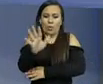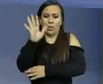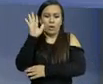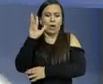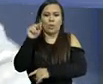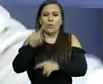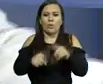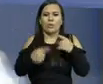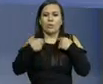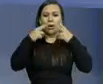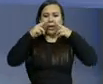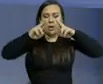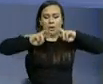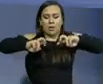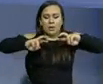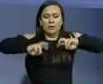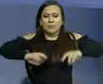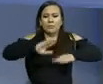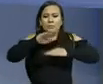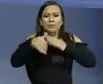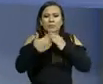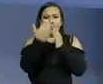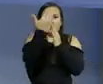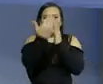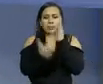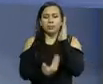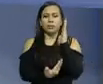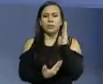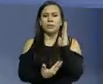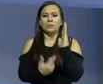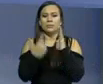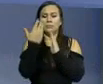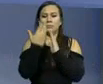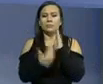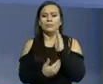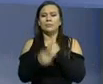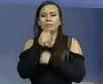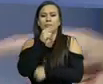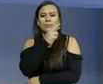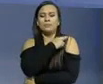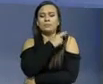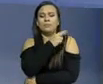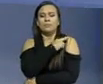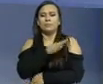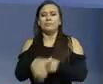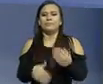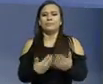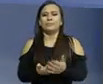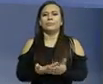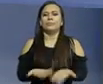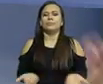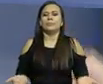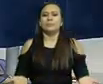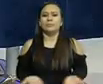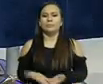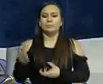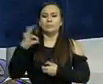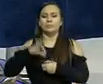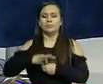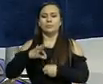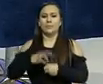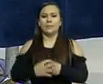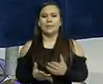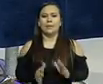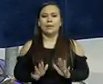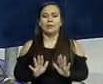ingresar a analizar lo que contiene esa declaración juramentada eso es bajo la responsabilidad cuanto a las irregularidades de las elecciones esa no sería una causal